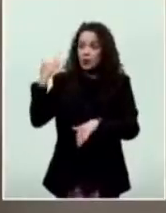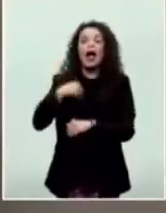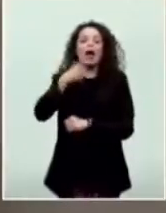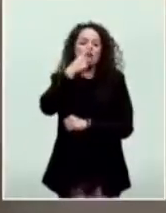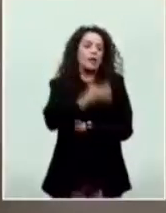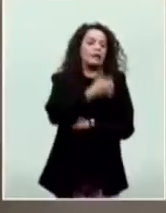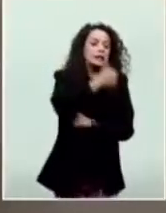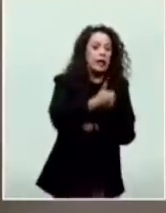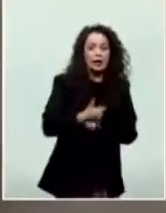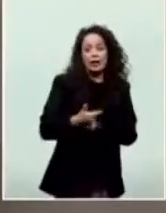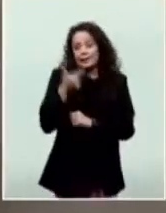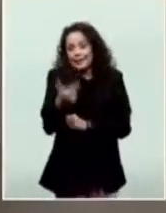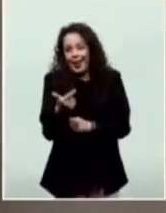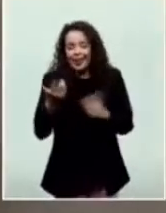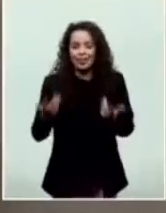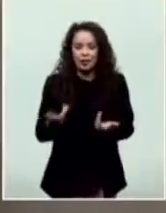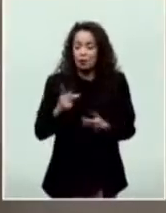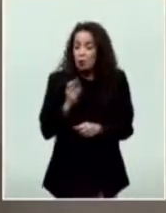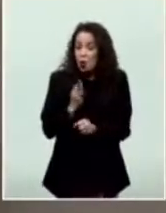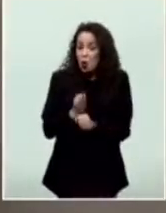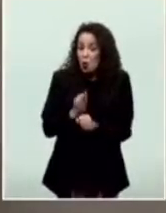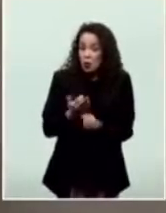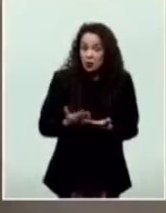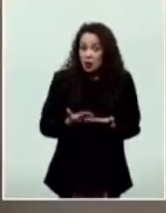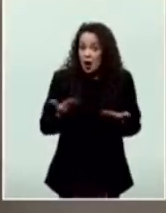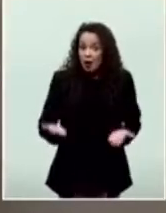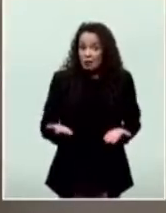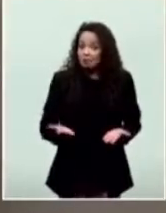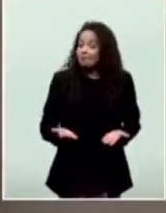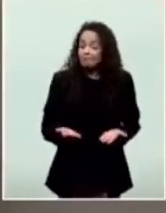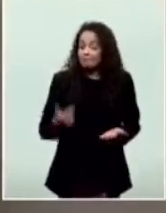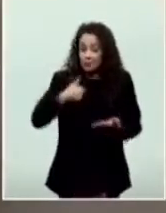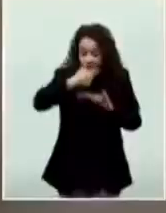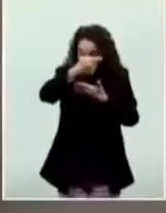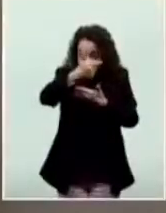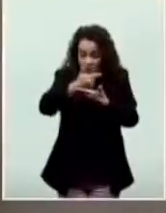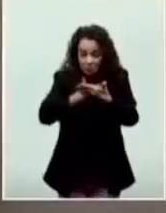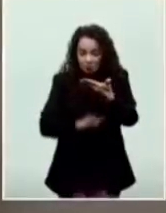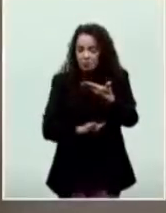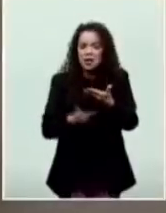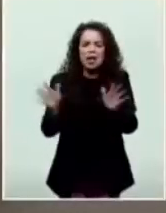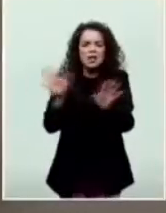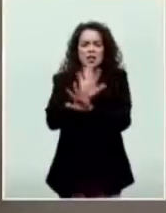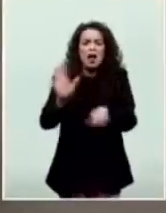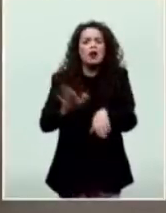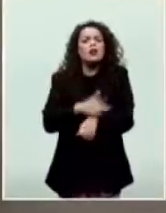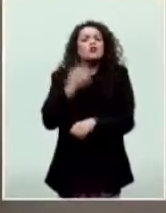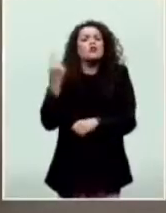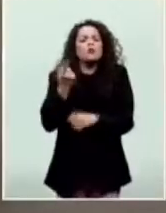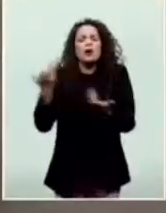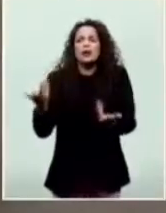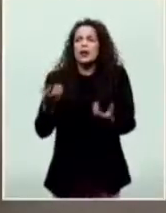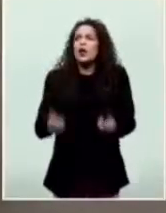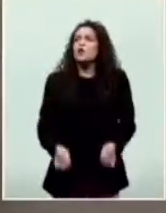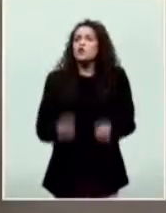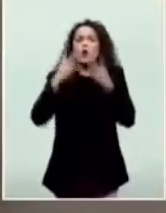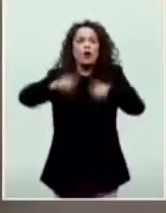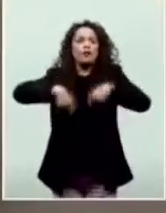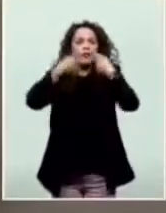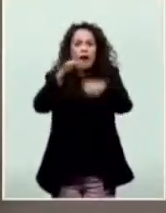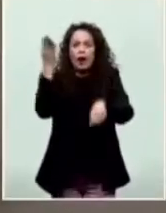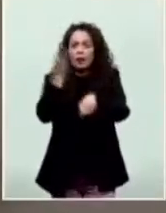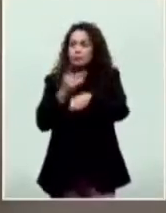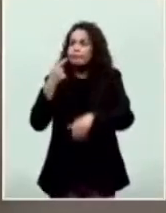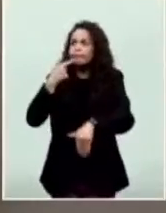llevamos 7. Ahora no llevamos ya ese récord porque realmente el número de sanciones y de denuncias